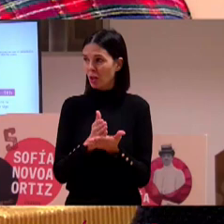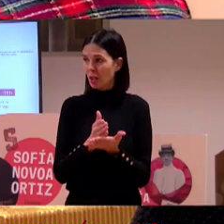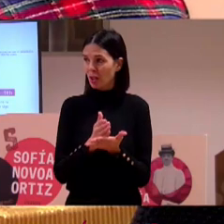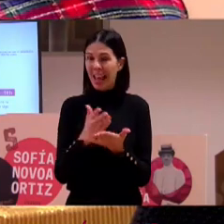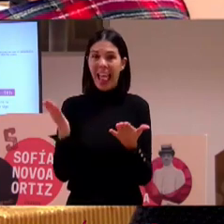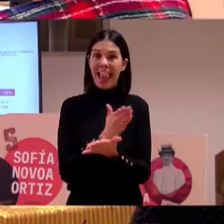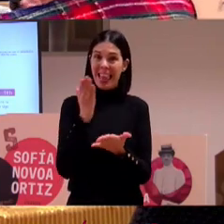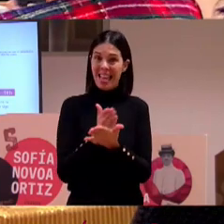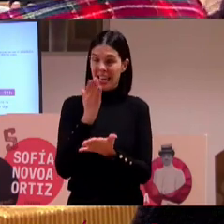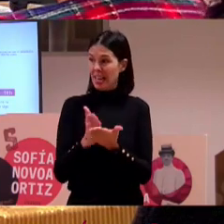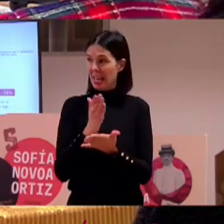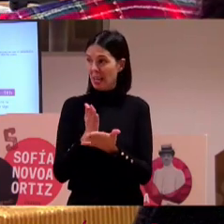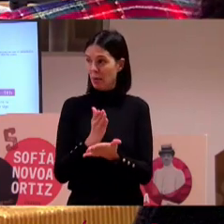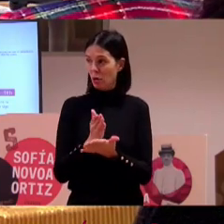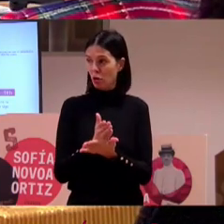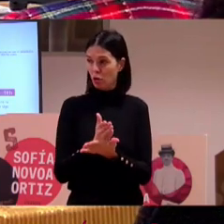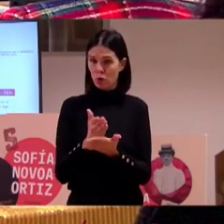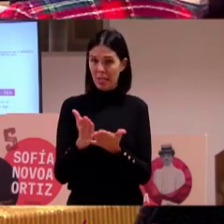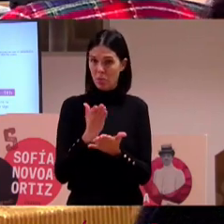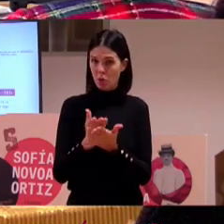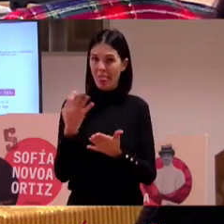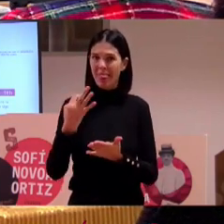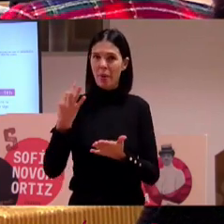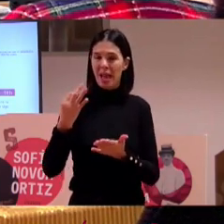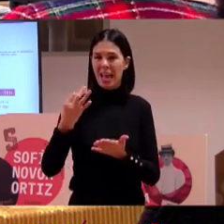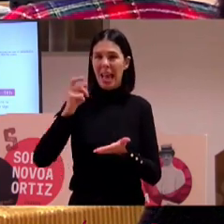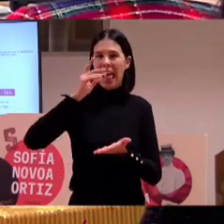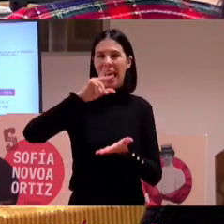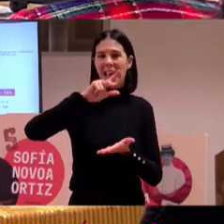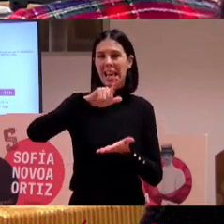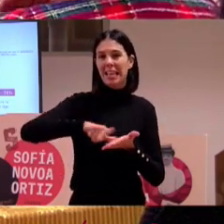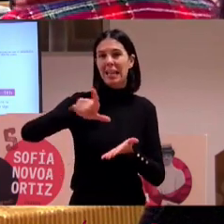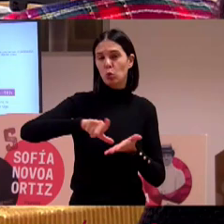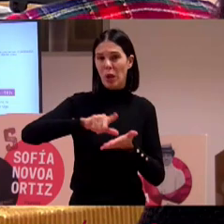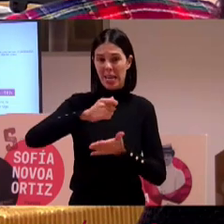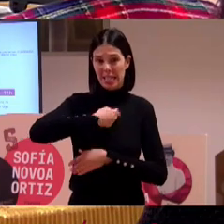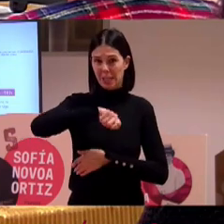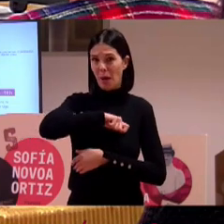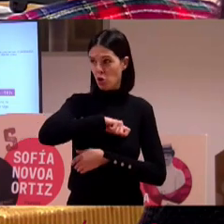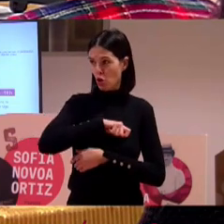Los libros que cuando tuve que hacer literatura española con Moreno Báez, que eran